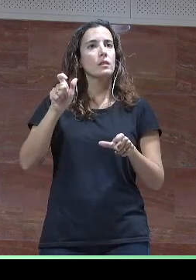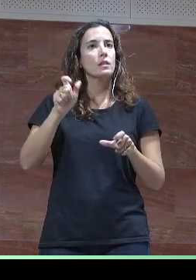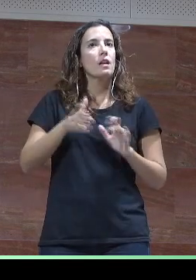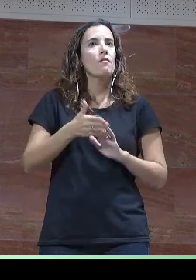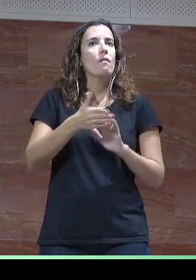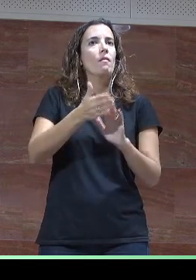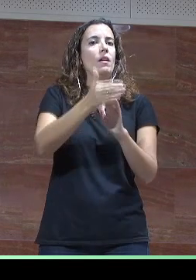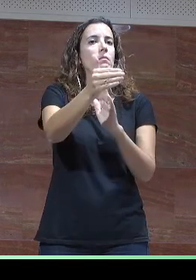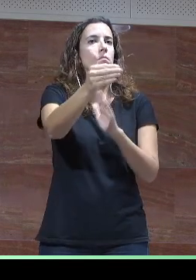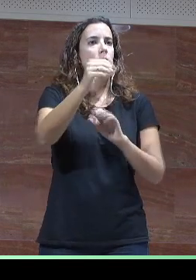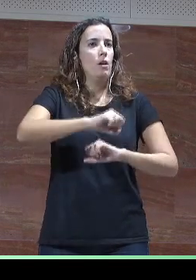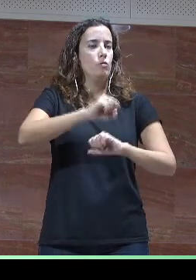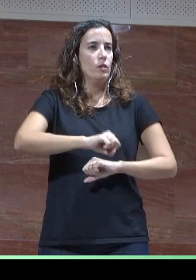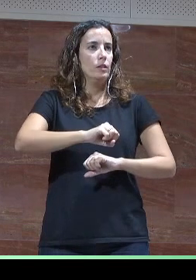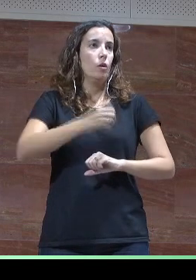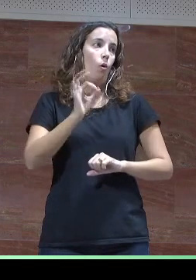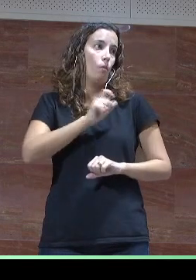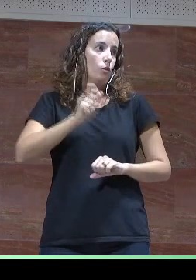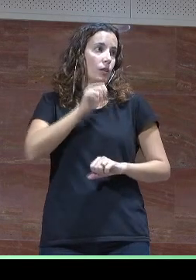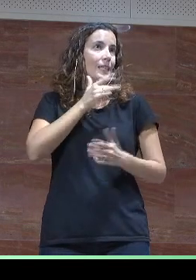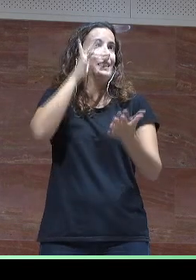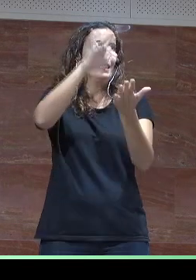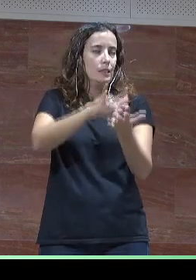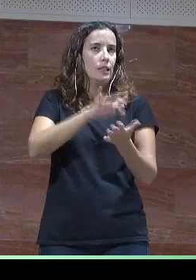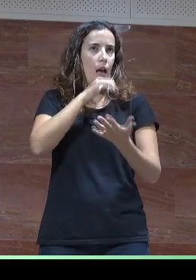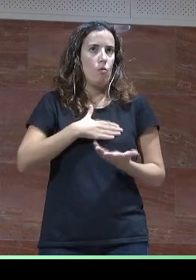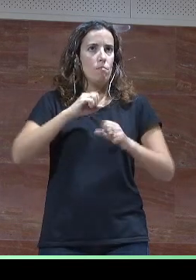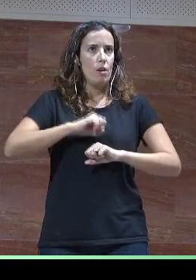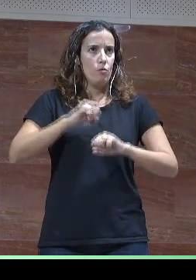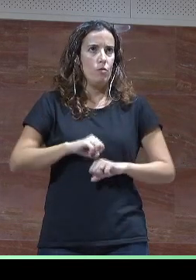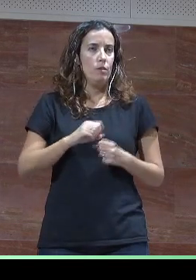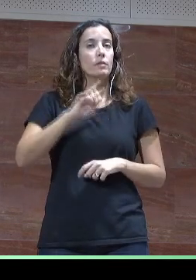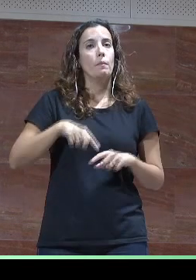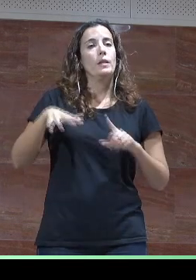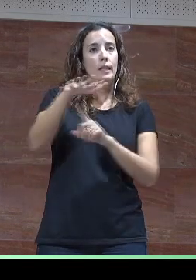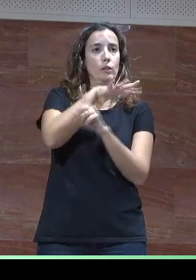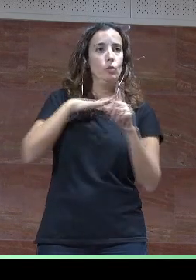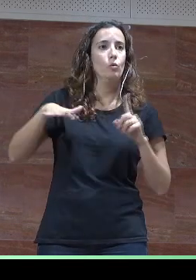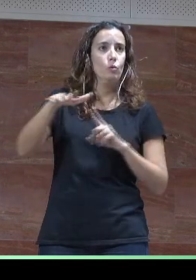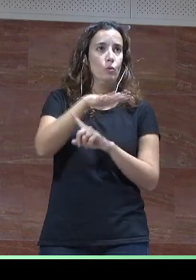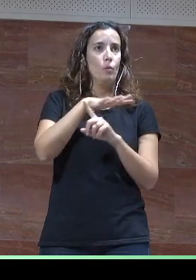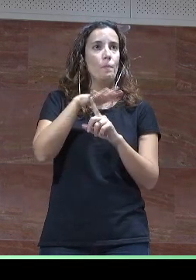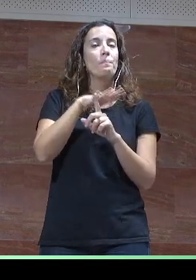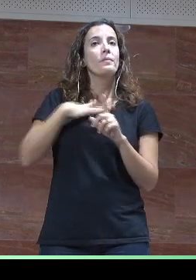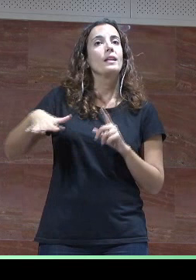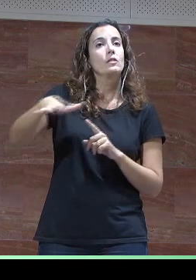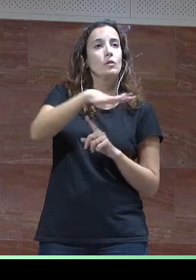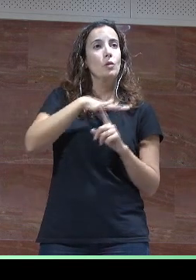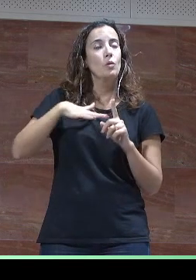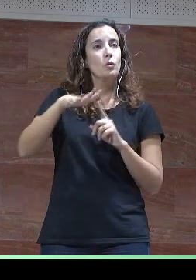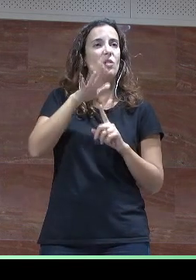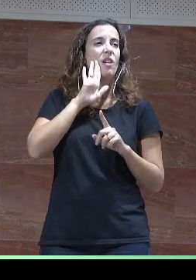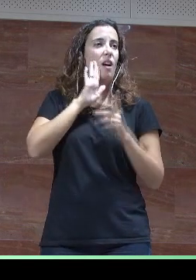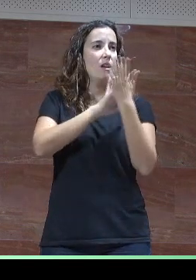mayores dentro de nada y las personas que ahora mismo son mayores. Y, cómo no, el entorno, ¿no? Y el entorno, estábamos